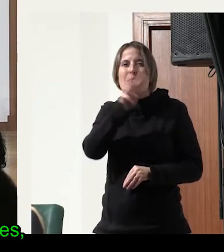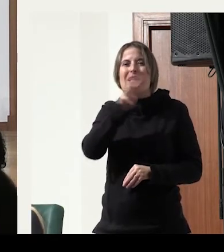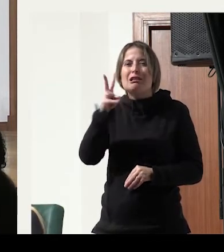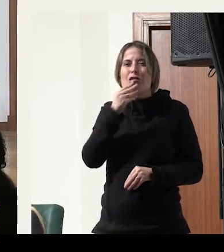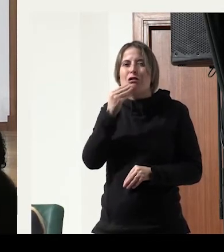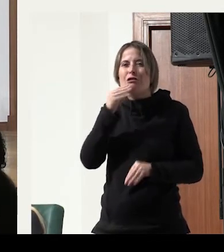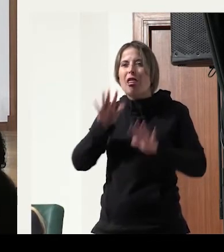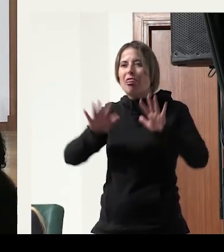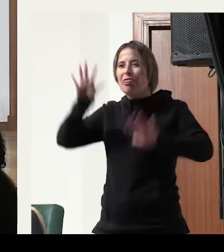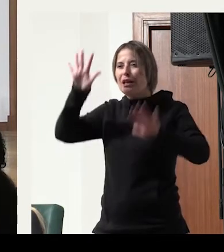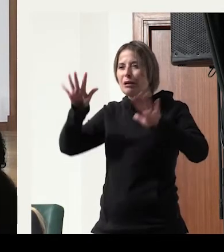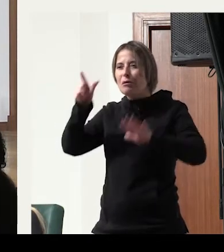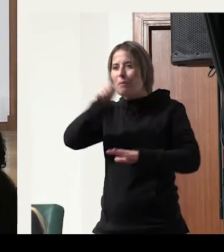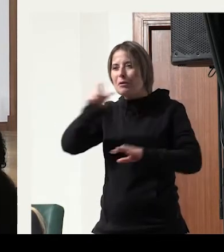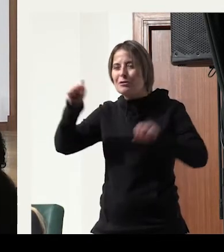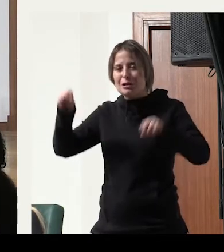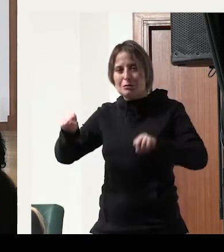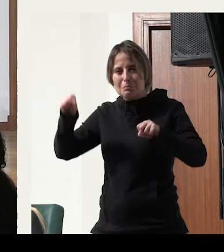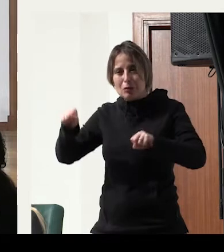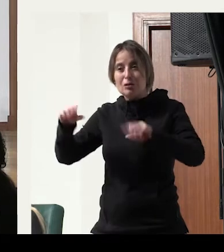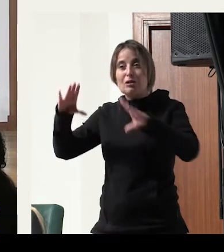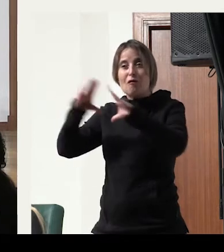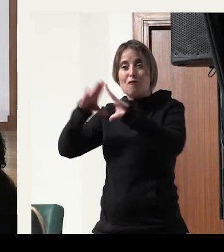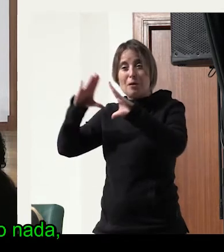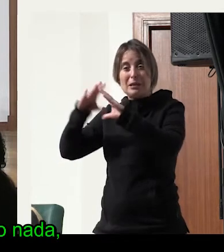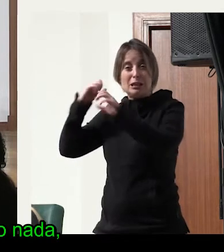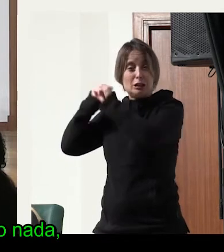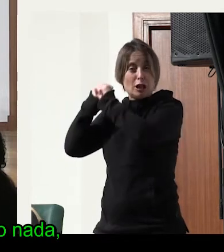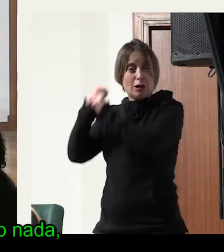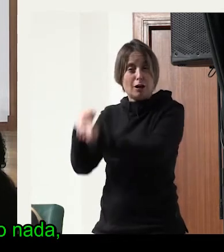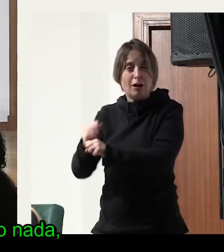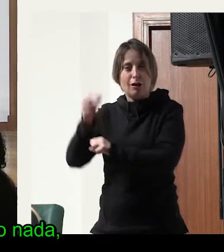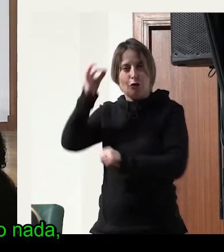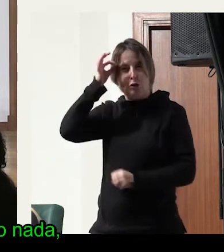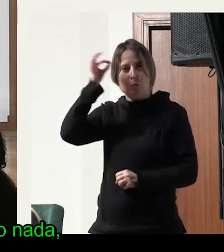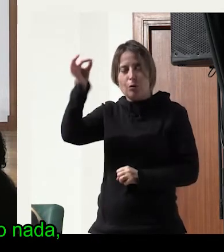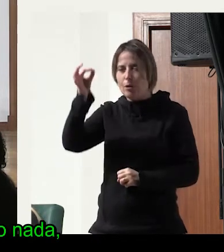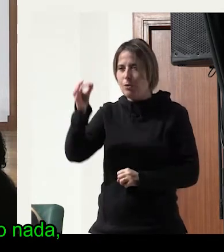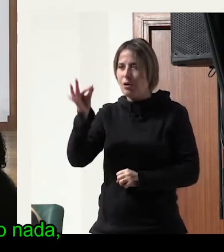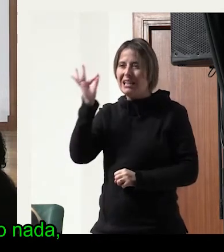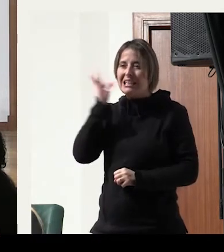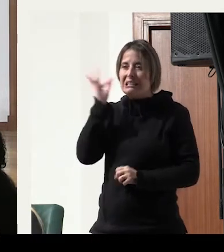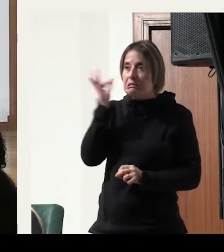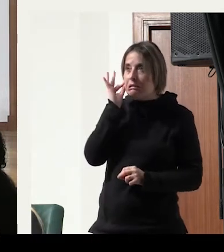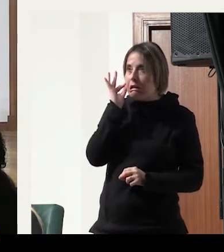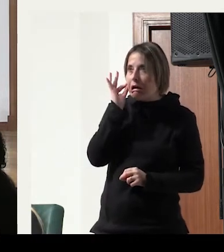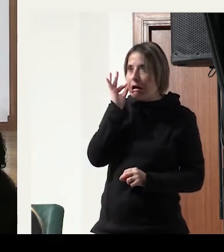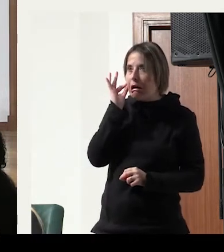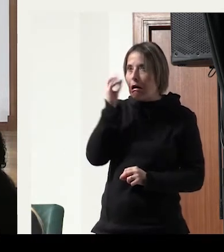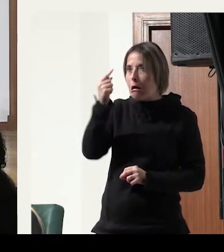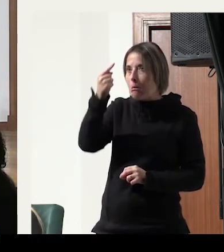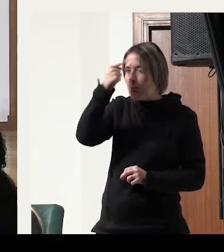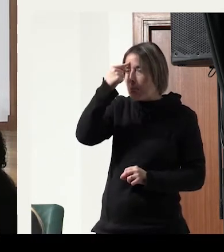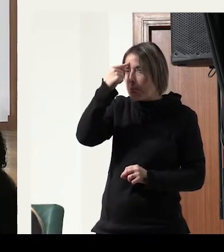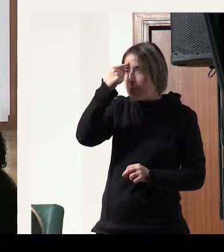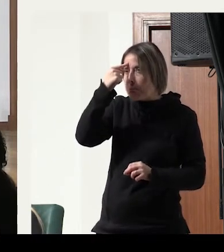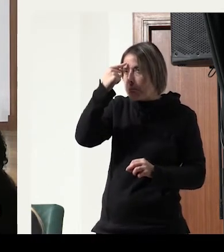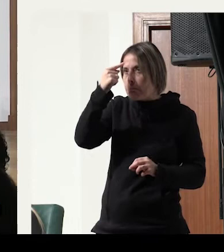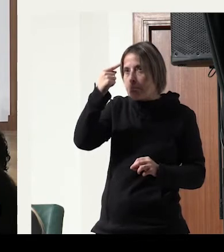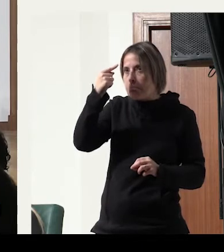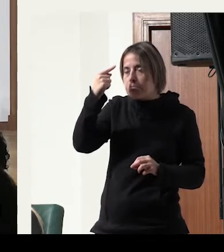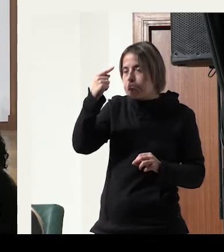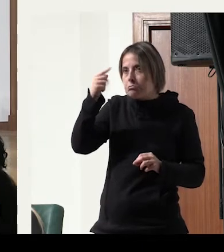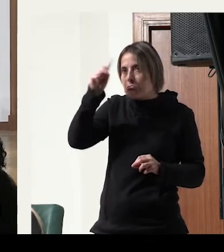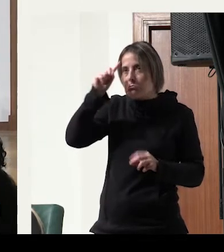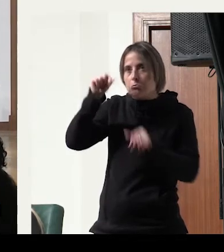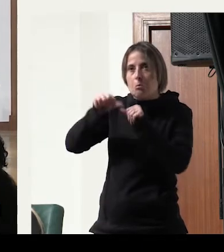mujeres mayores, algunas de ellas feministas de toda la vida, del pueblo, una chica que no tiene replanteado nada, entiendo yo, porque en la facultad desde